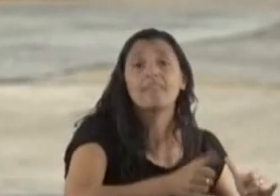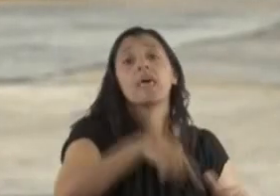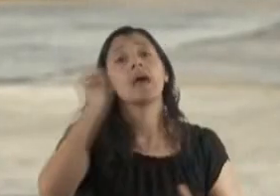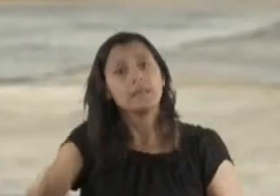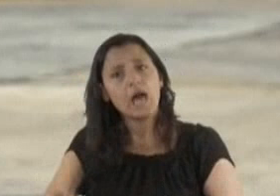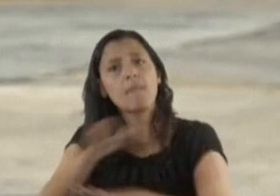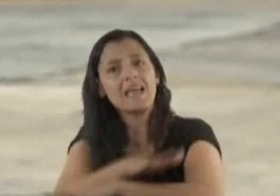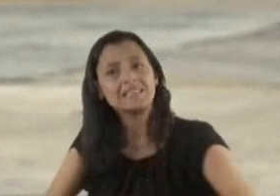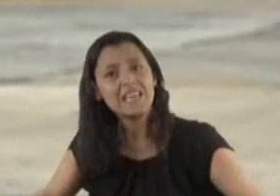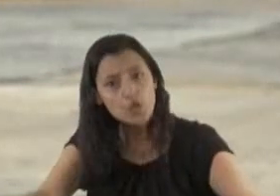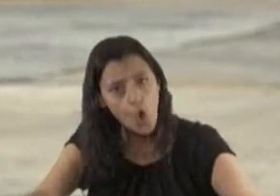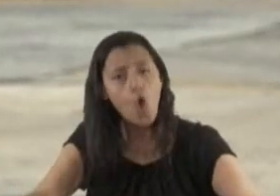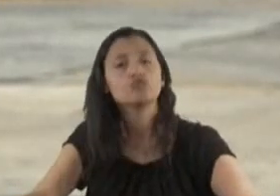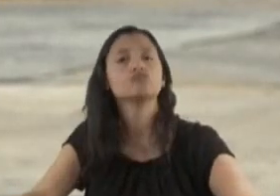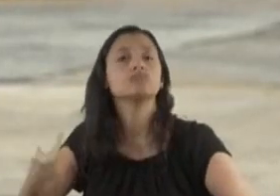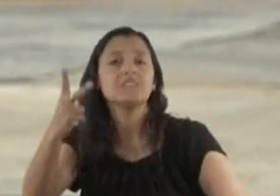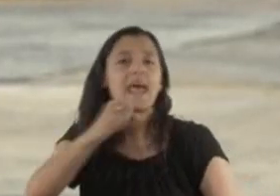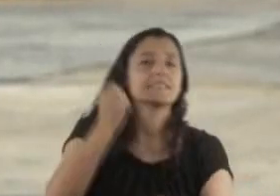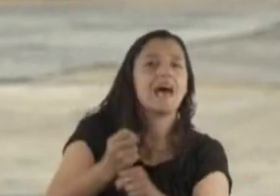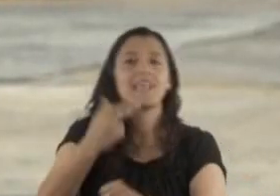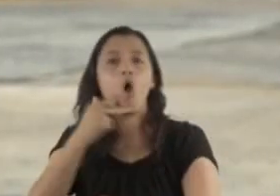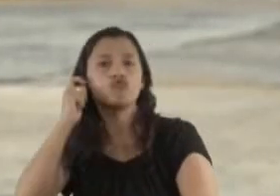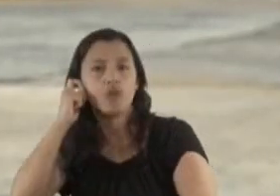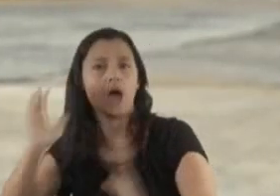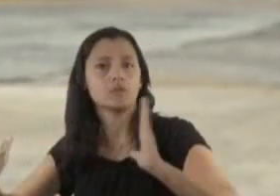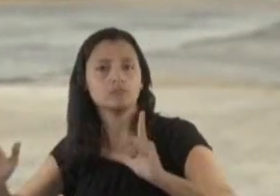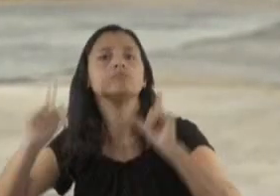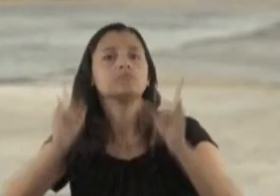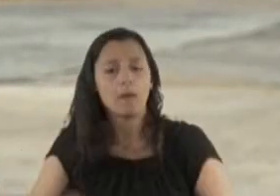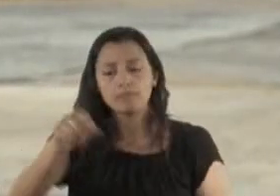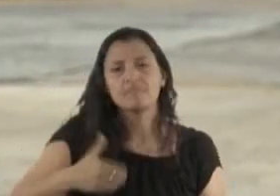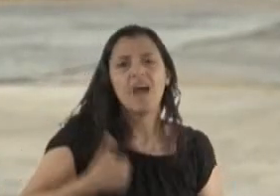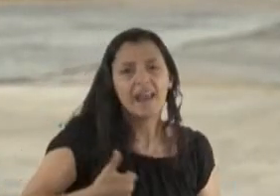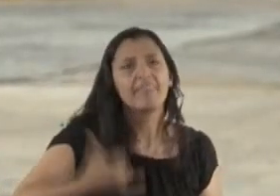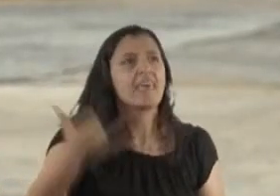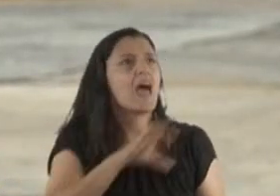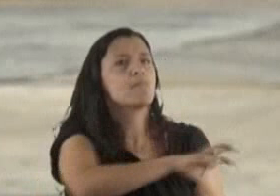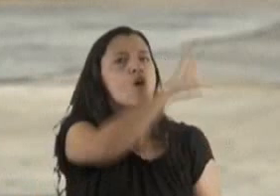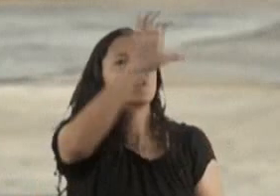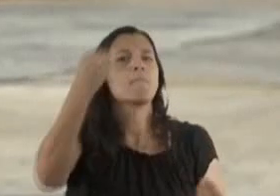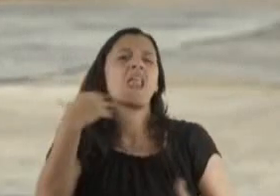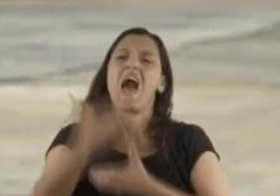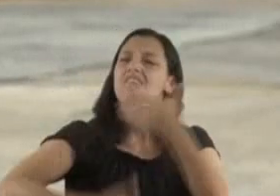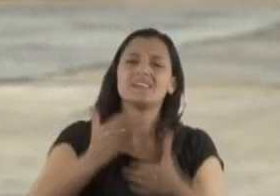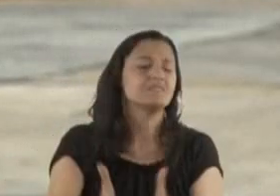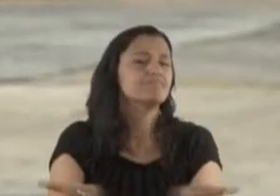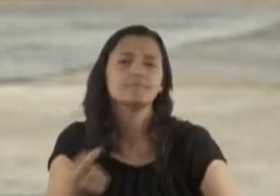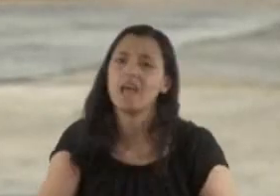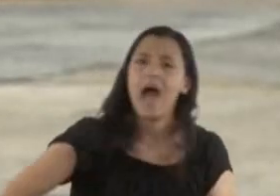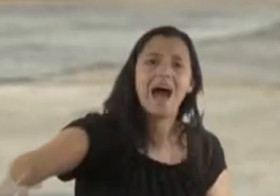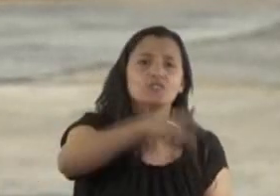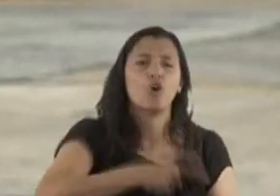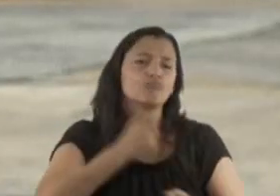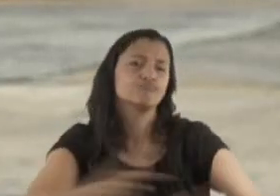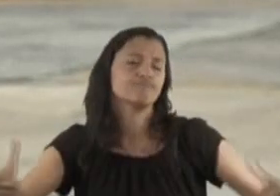y para vacunar niños y niñas de 3 a 11 años están en argentina están en las provincias para avanzar lo más rápido posible y tenemos